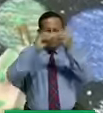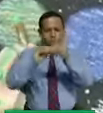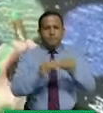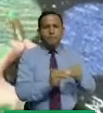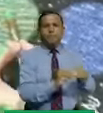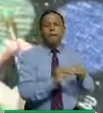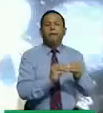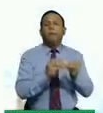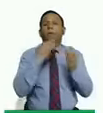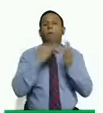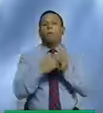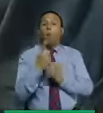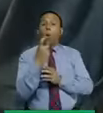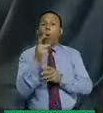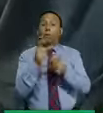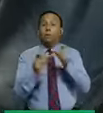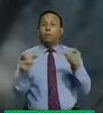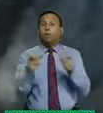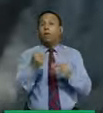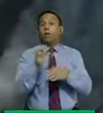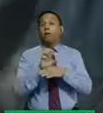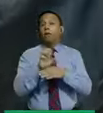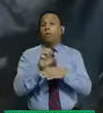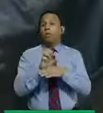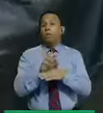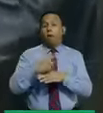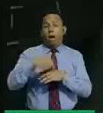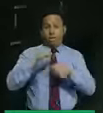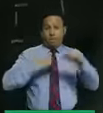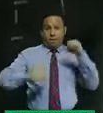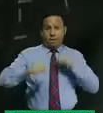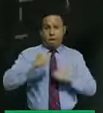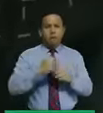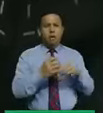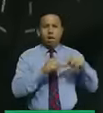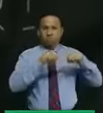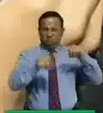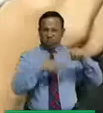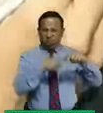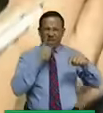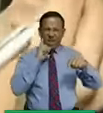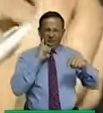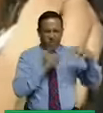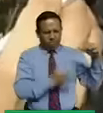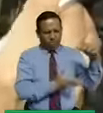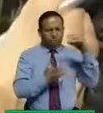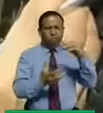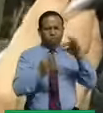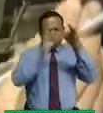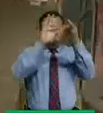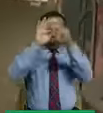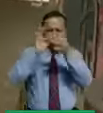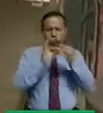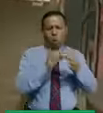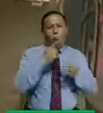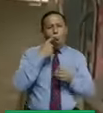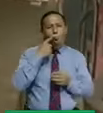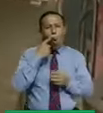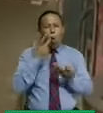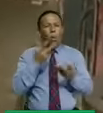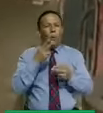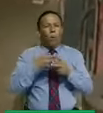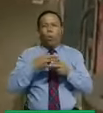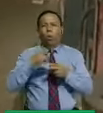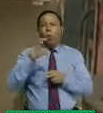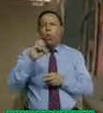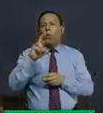11 artistas ecuatorianos utilizan neumáticos reciclados para la creación de obras de arte. Rudy Cordero es una de ellas. Con su escultura